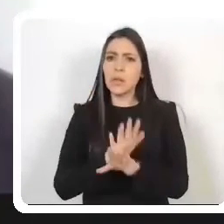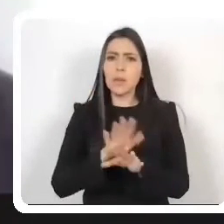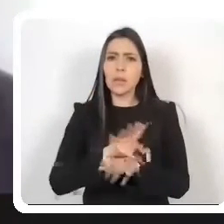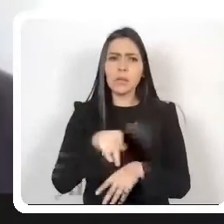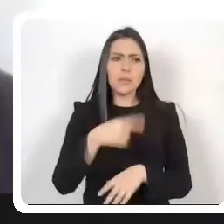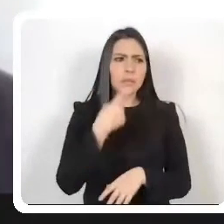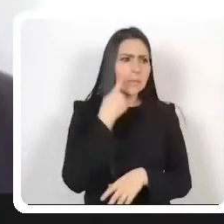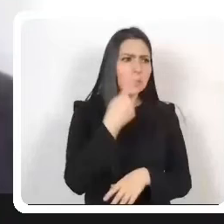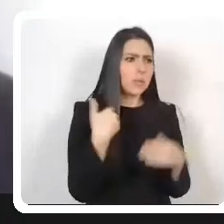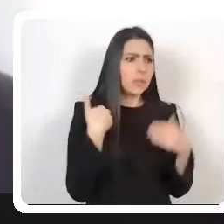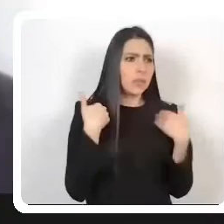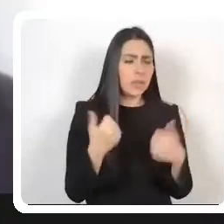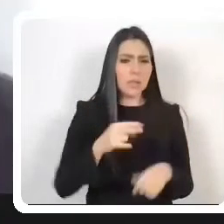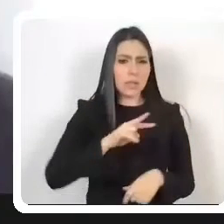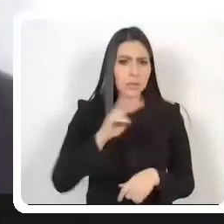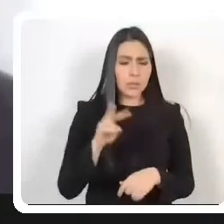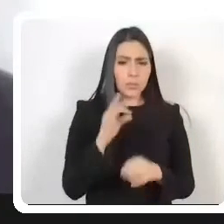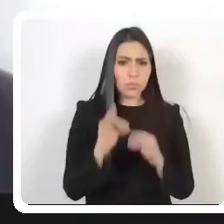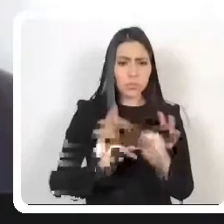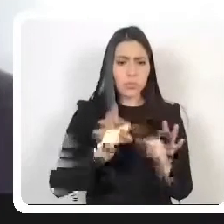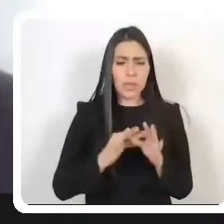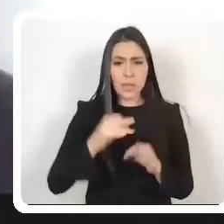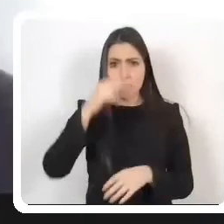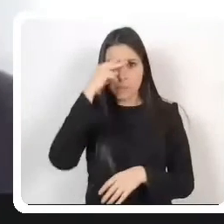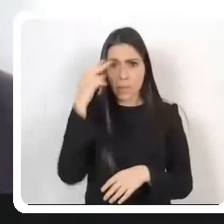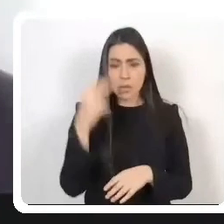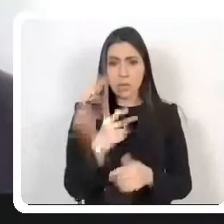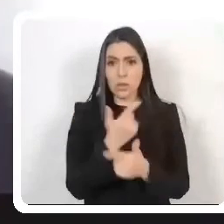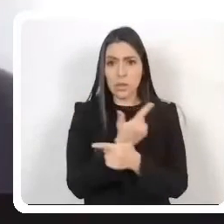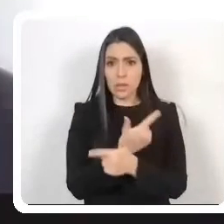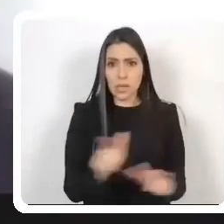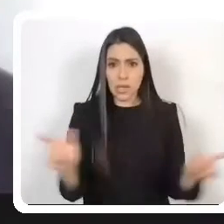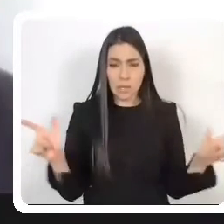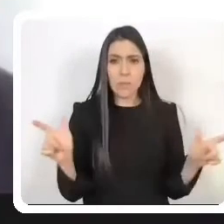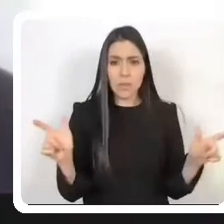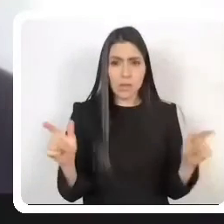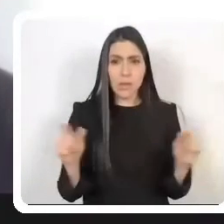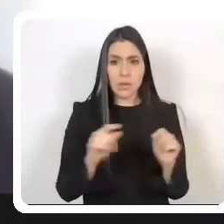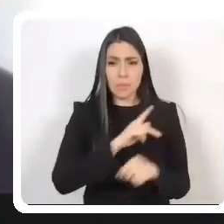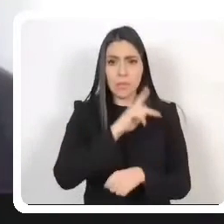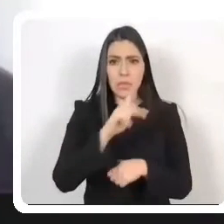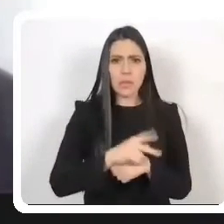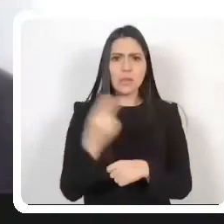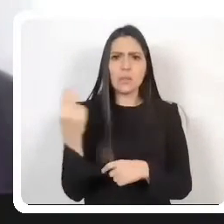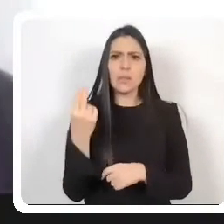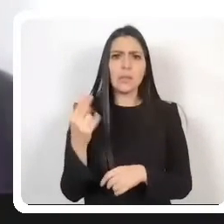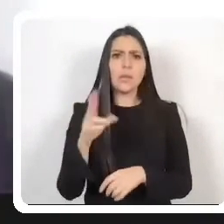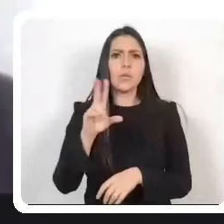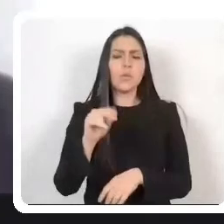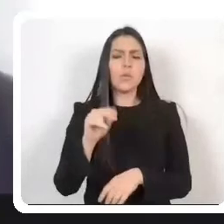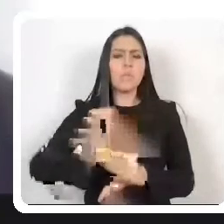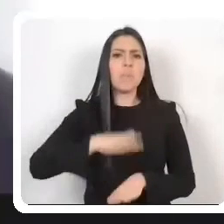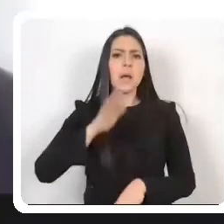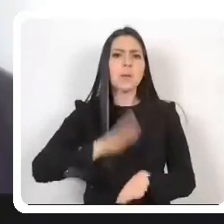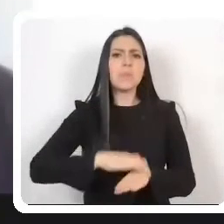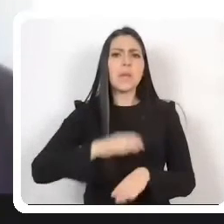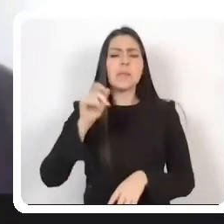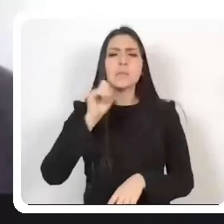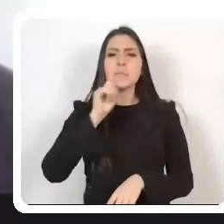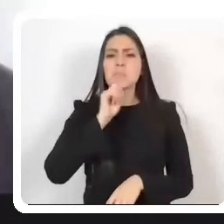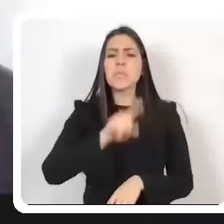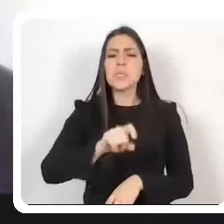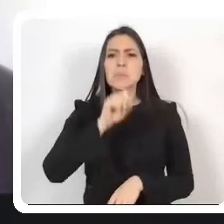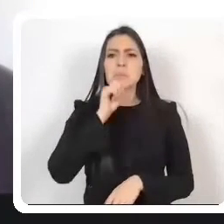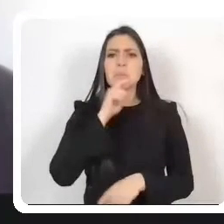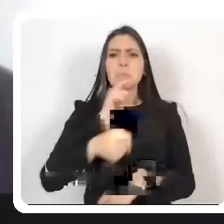Estado mexicano republicano era necesario romper con las cadenas del conservadurismo que se